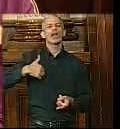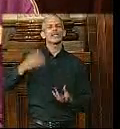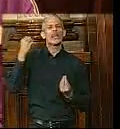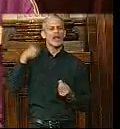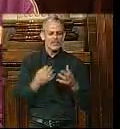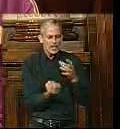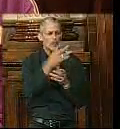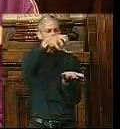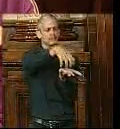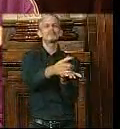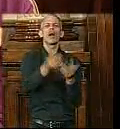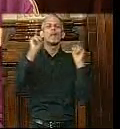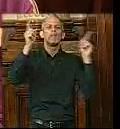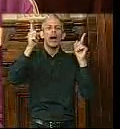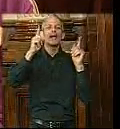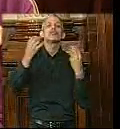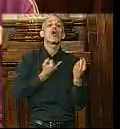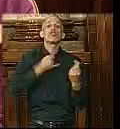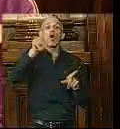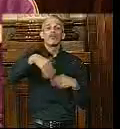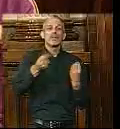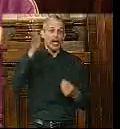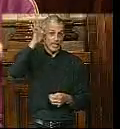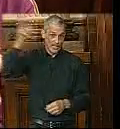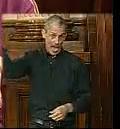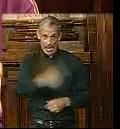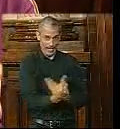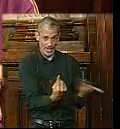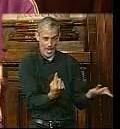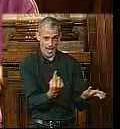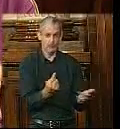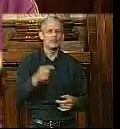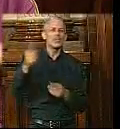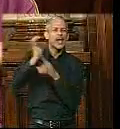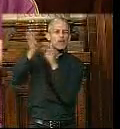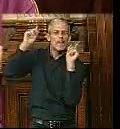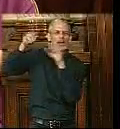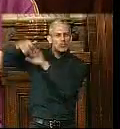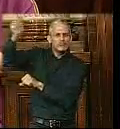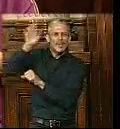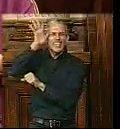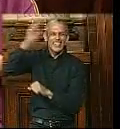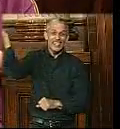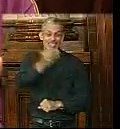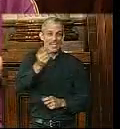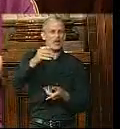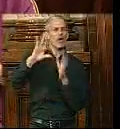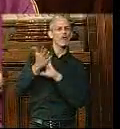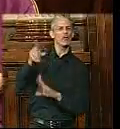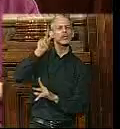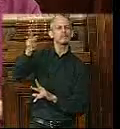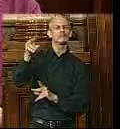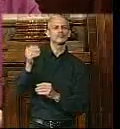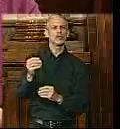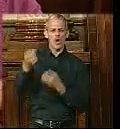principio fueron maestros italianos que vinieron a nuestro país y su mirada era una mirada de viva